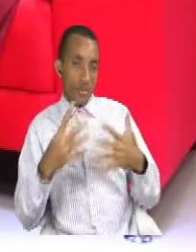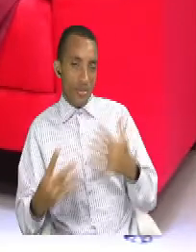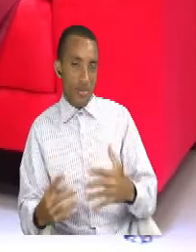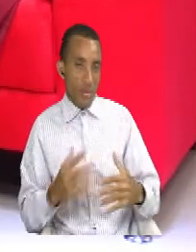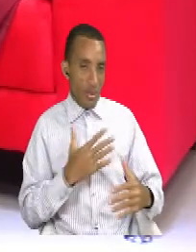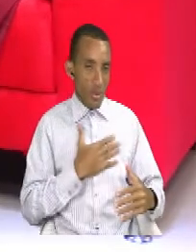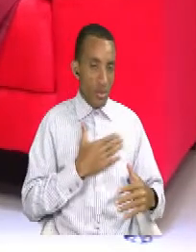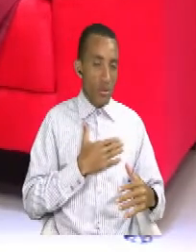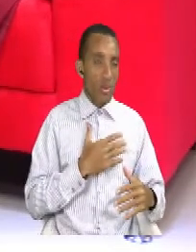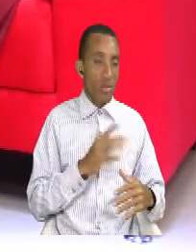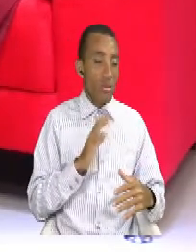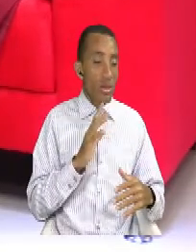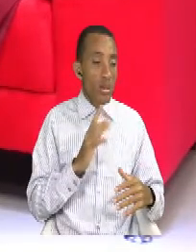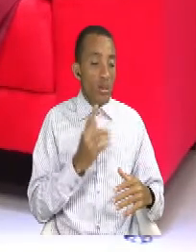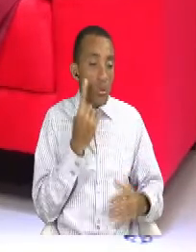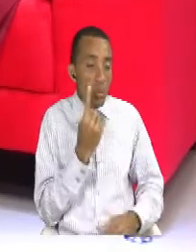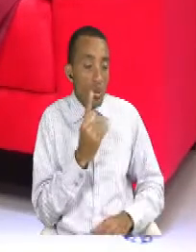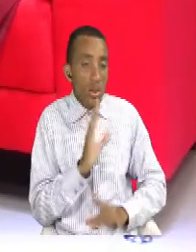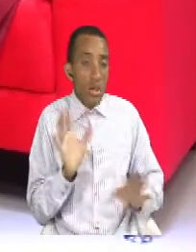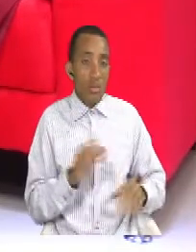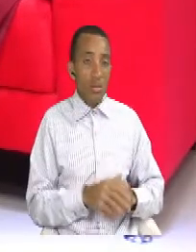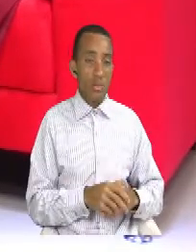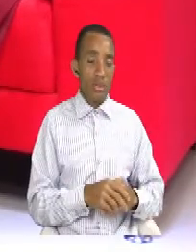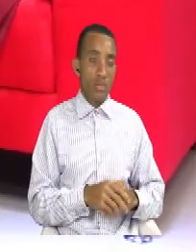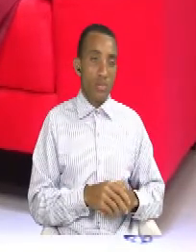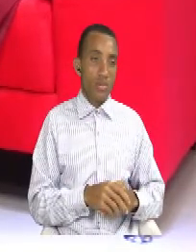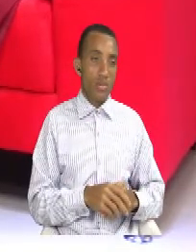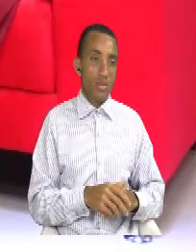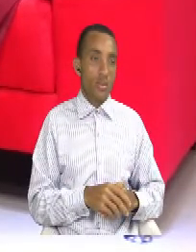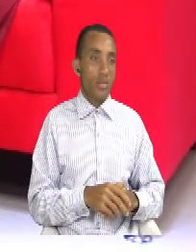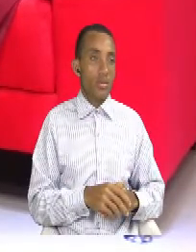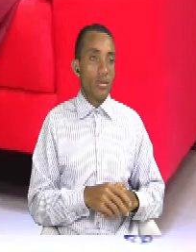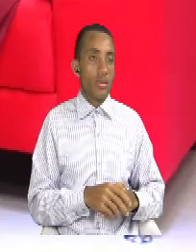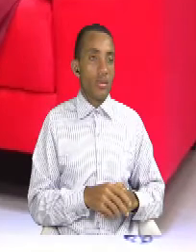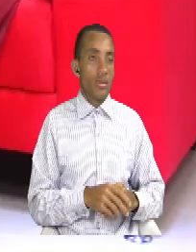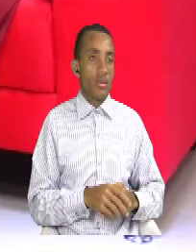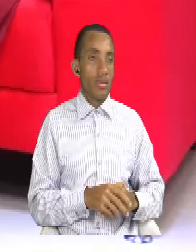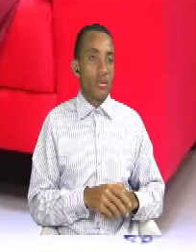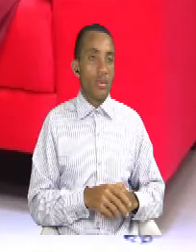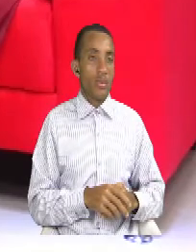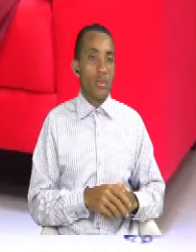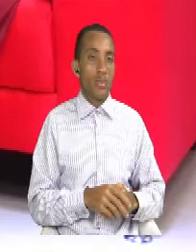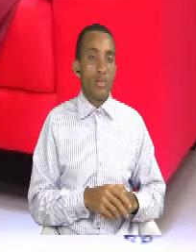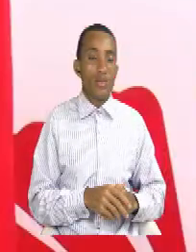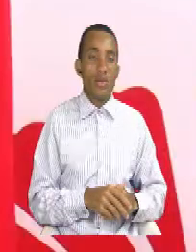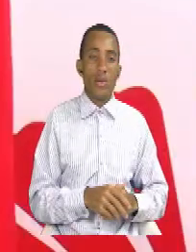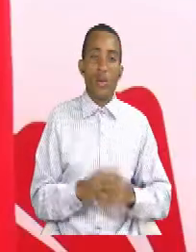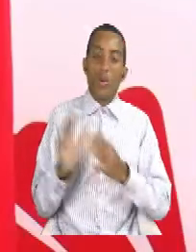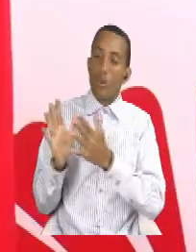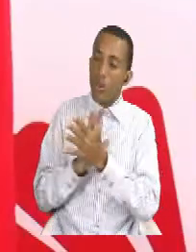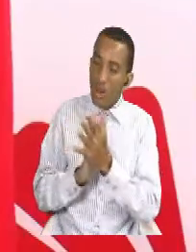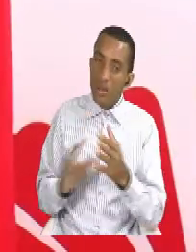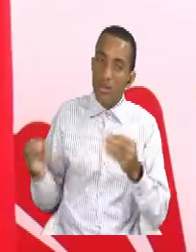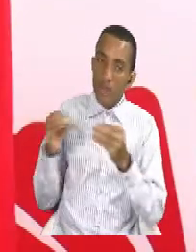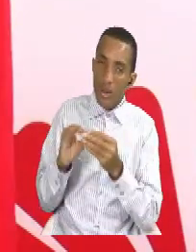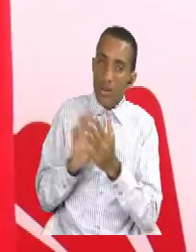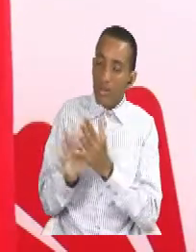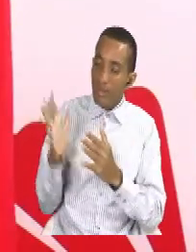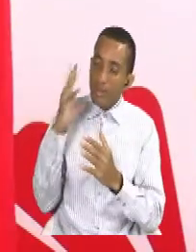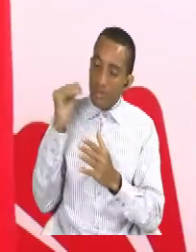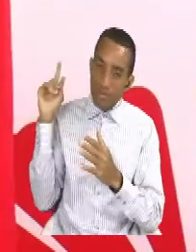debe limitar su lenguaje musical a una sola área, a una sola región. Claro. Cuéntanos más acerca de la experiencia que tienes a lo